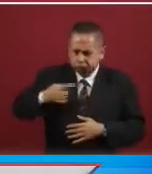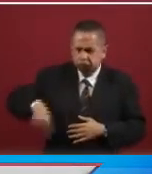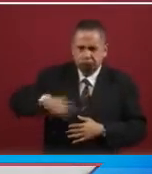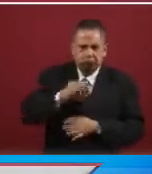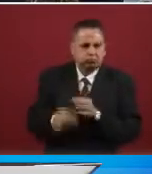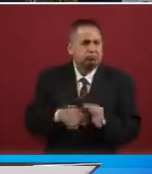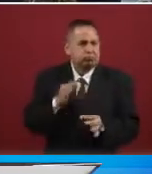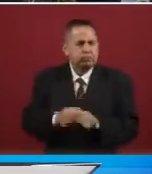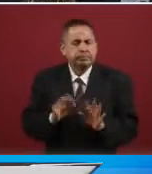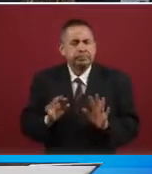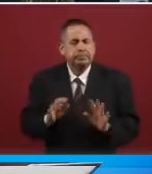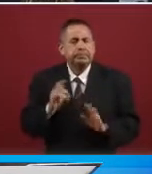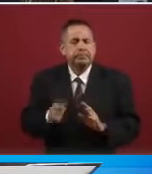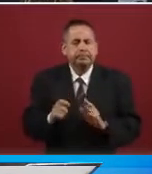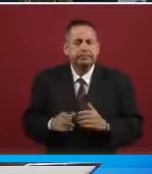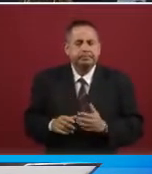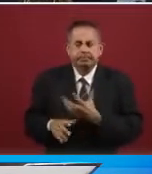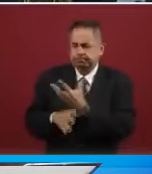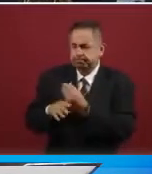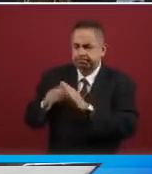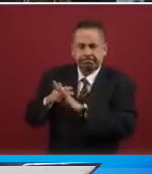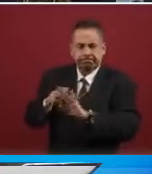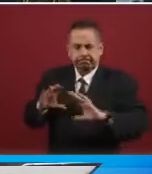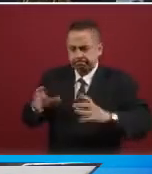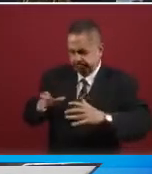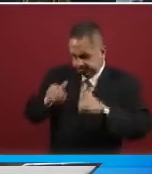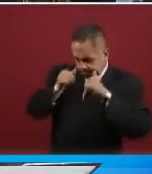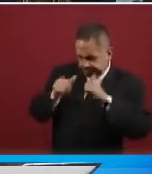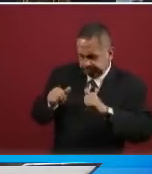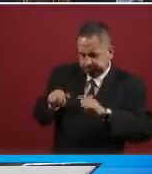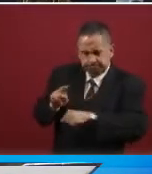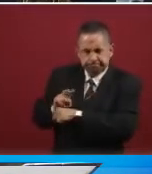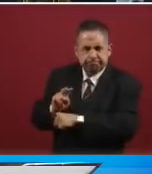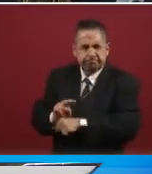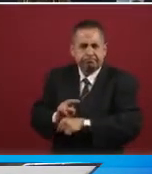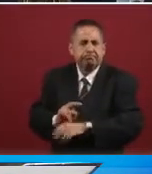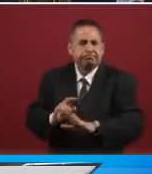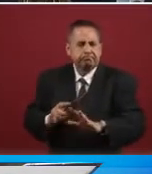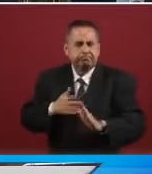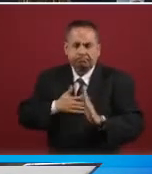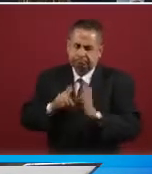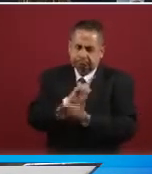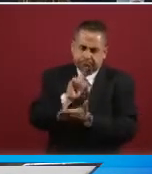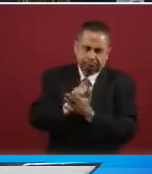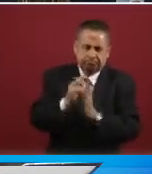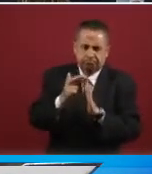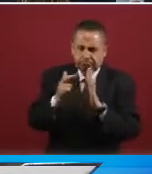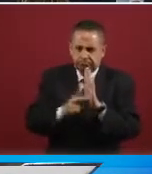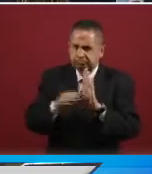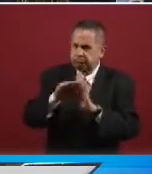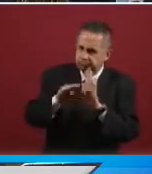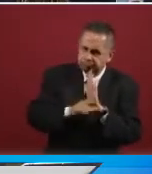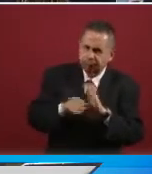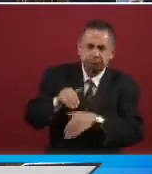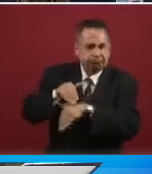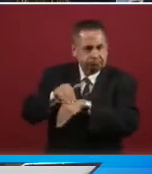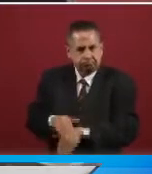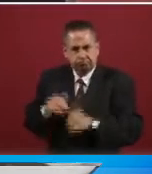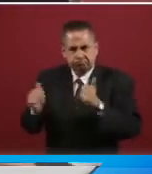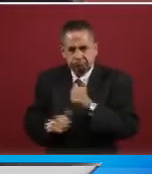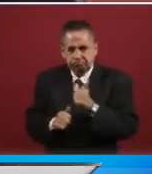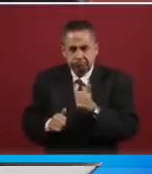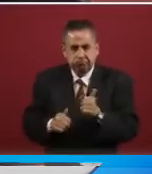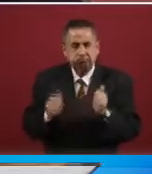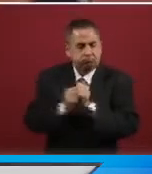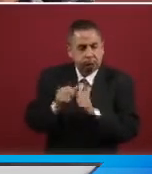del presidente Trump sobre el plan migratorio de México. Se realiza un esfuerzo importante para cumplir con el compromiso de la aplicación de las leyes